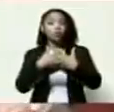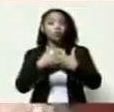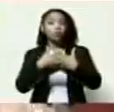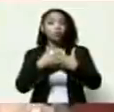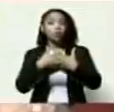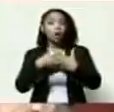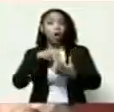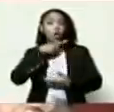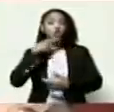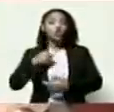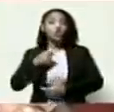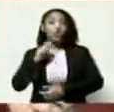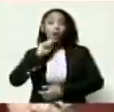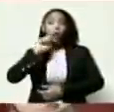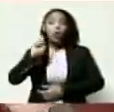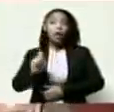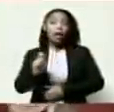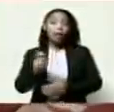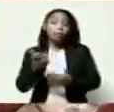Rusia-Ucrania,